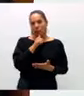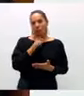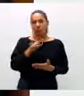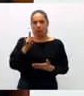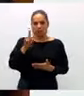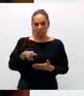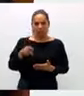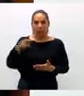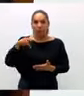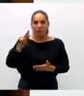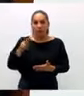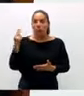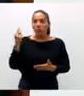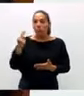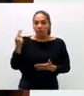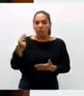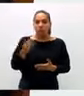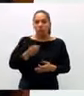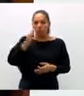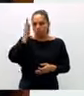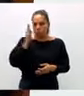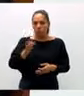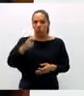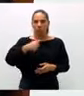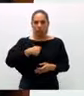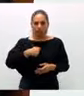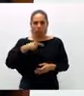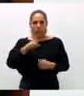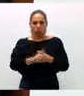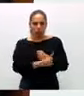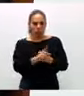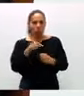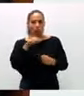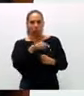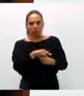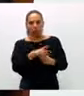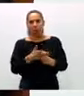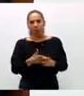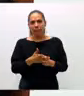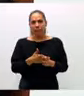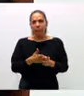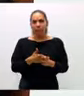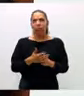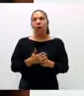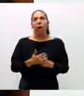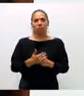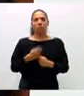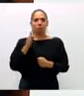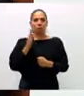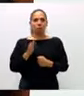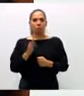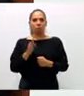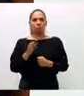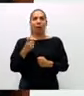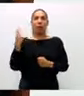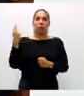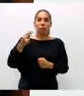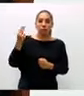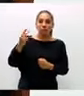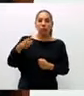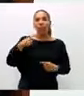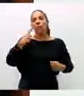no podemos avanzar. Si no somos capaces de dialogar, etcétera. Entonces, hay una primera fase